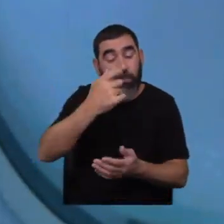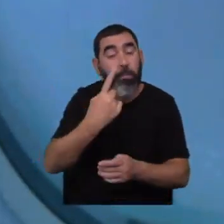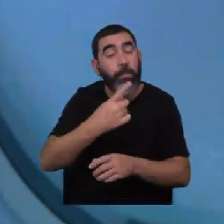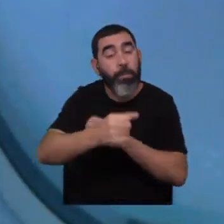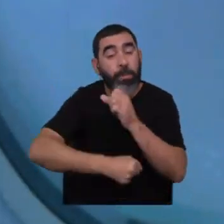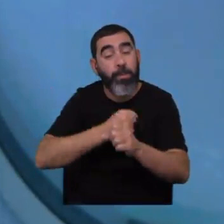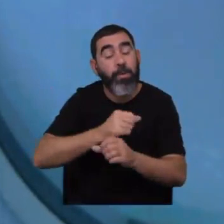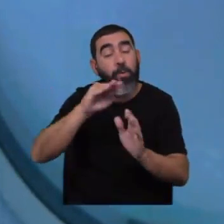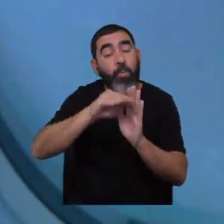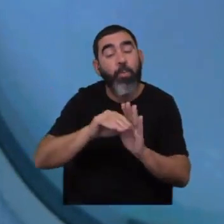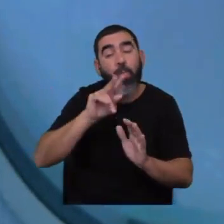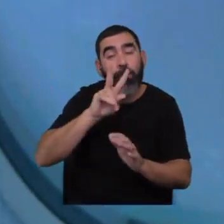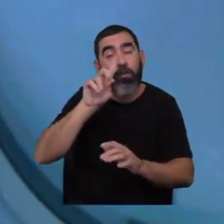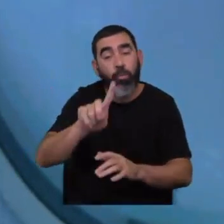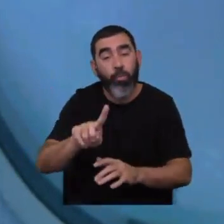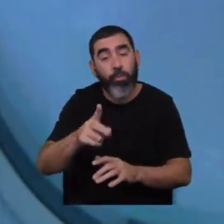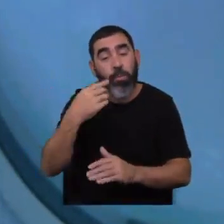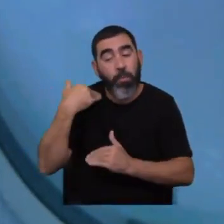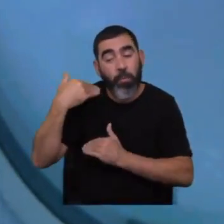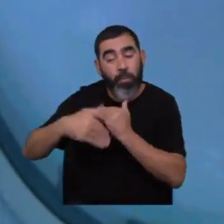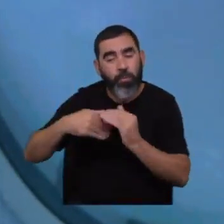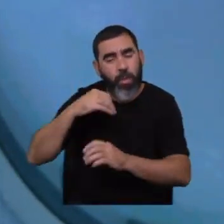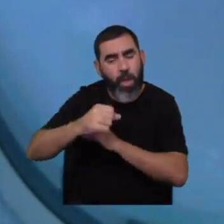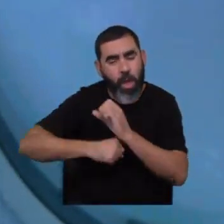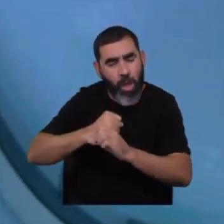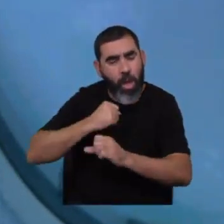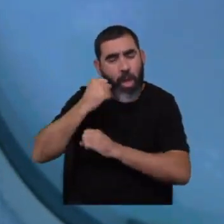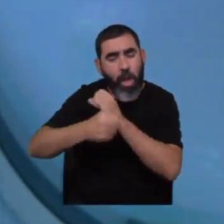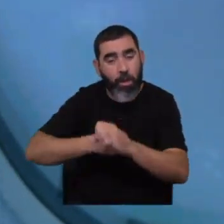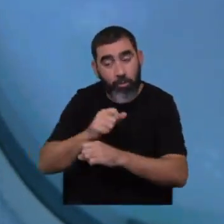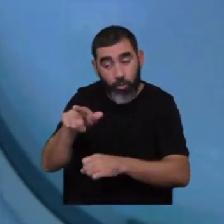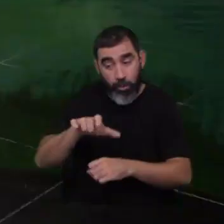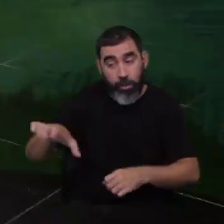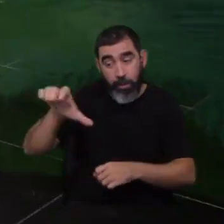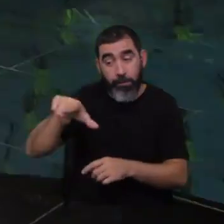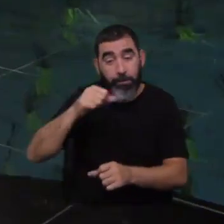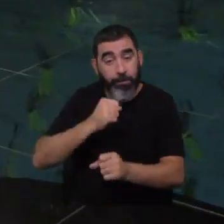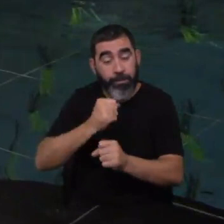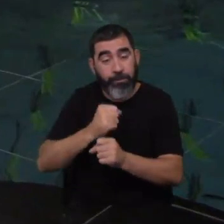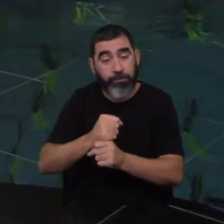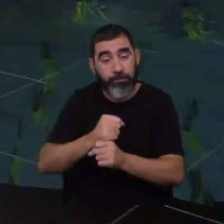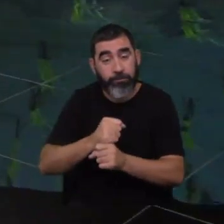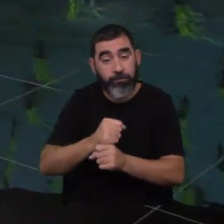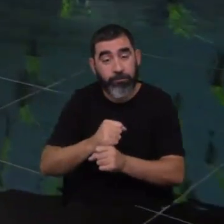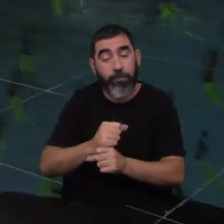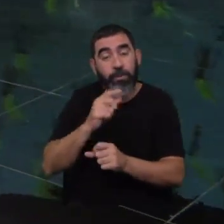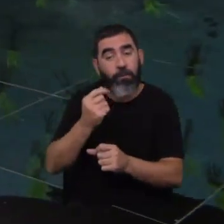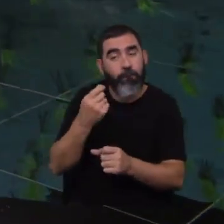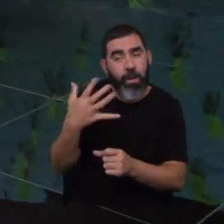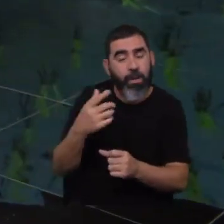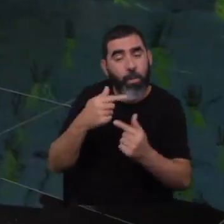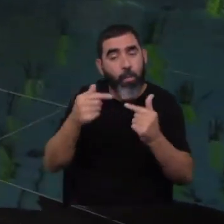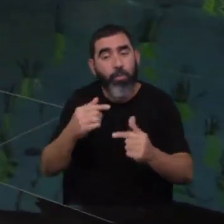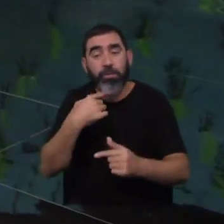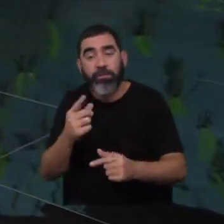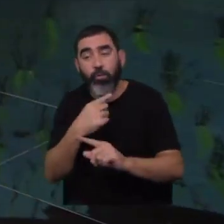del programa, en el 2021, exacto, pero un proceso de varios años donde esa empresa a la que tú perteneces tenía que validar si determinado producto